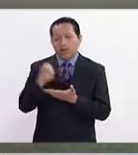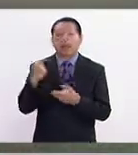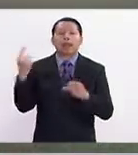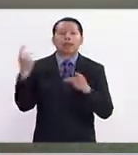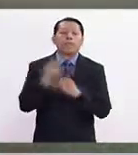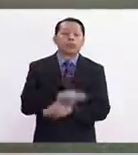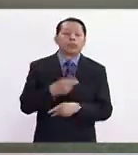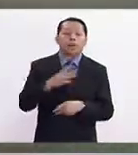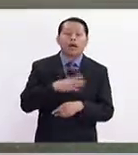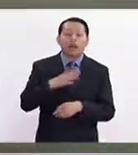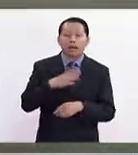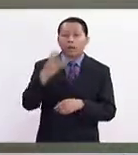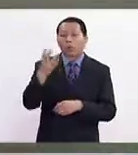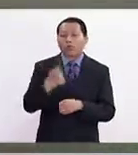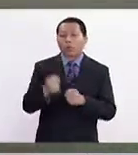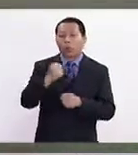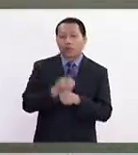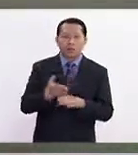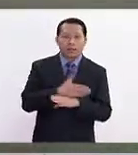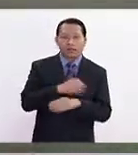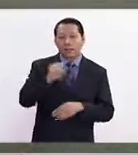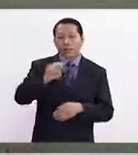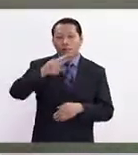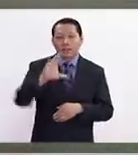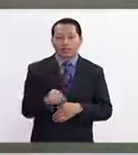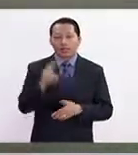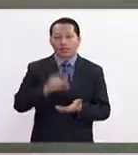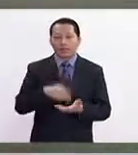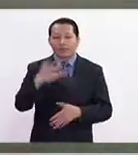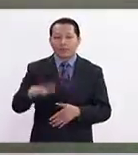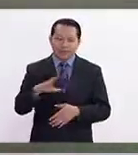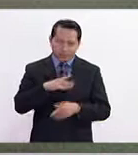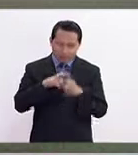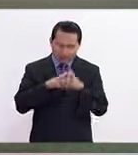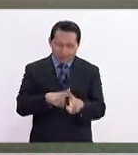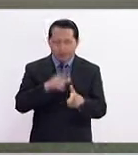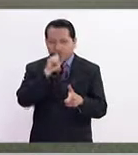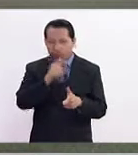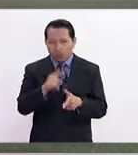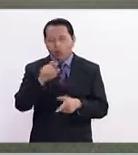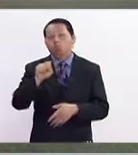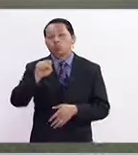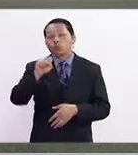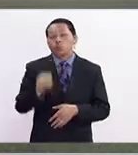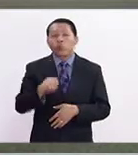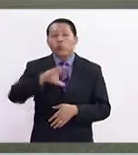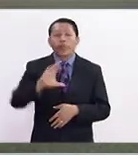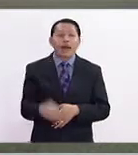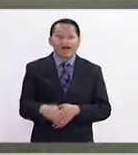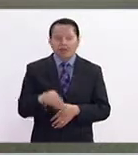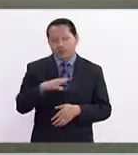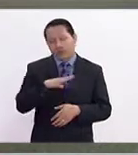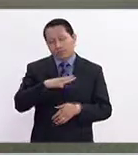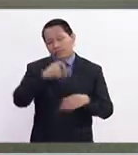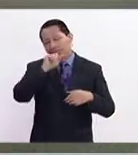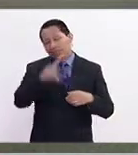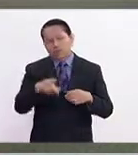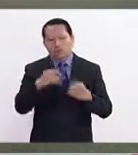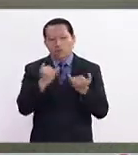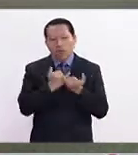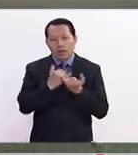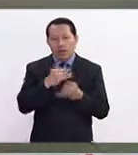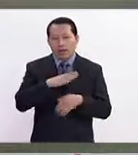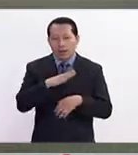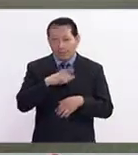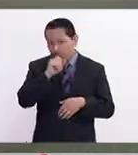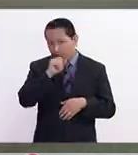sucedió 4 años antes en Sudáfrica 2010. Tenemos una constante que Sudáfrica, también el anfitrión, el equipo de casa, también